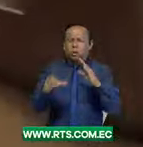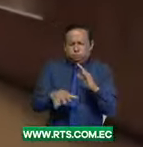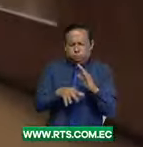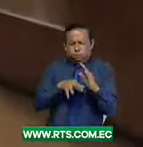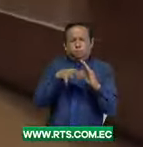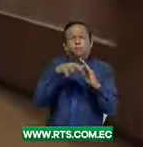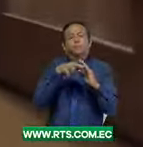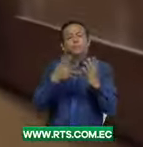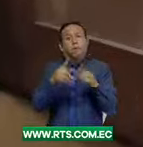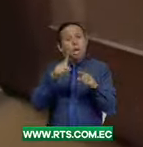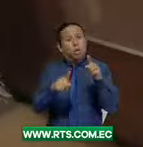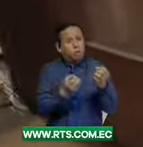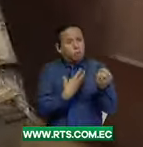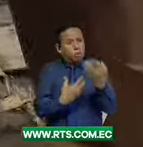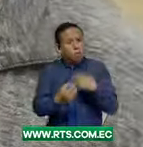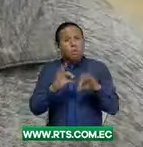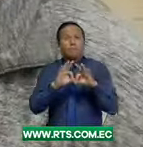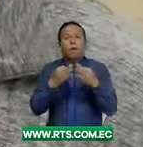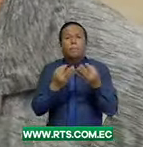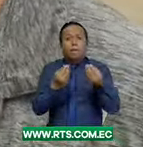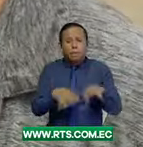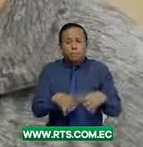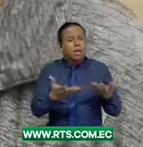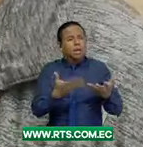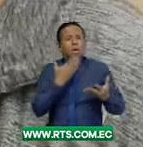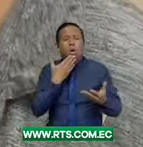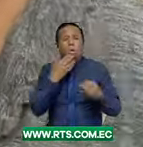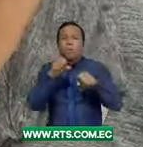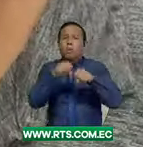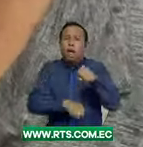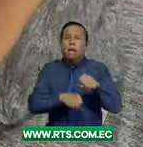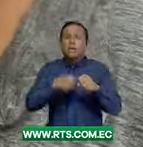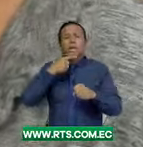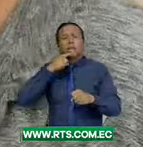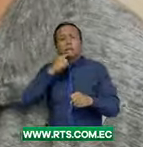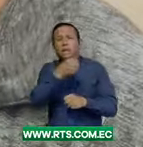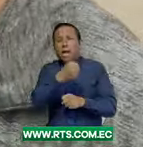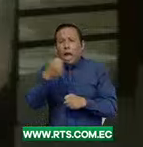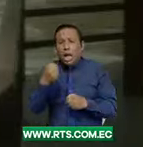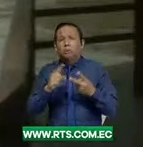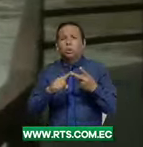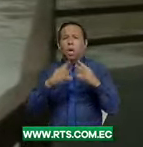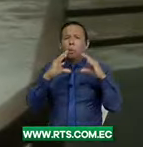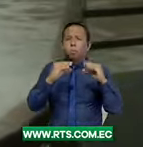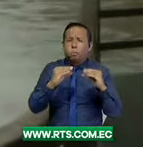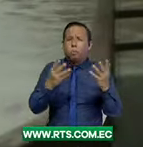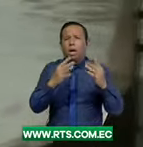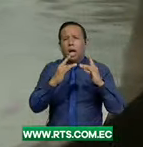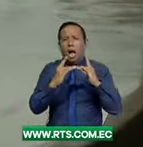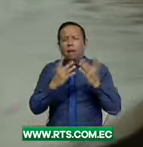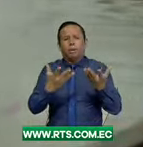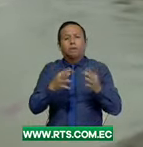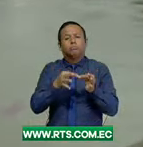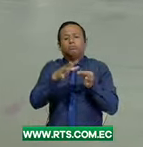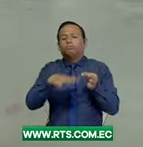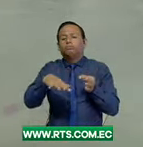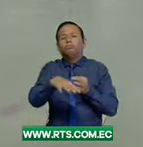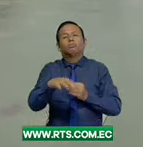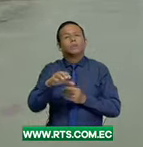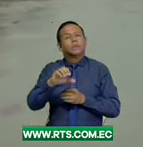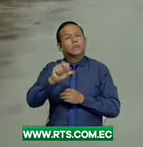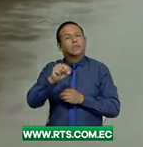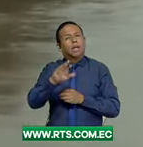cuenta de familias damnificadas. Daño refri, colchones, todo. En el cantón Santana, en el sector Miguicho Adentro,